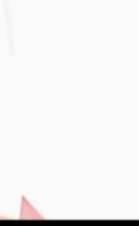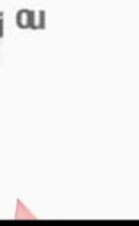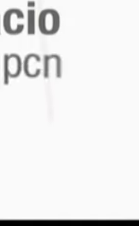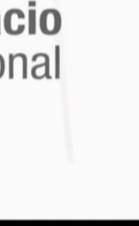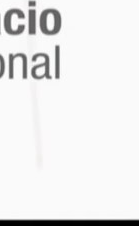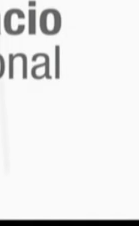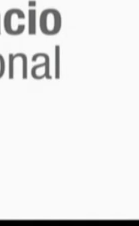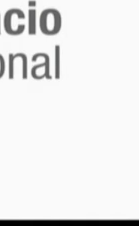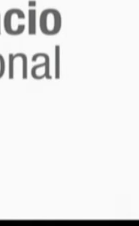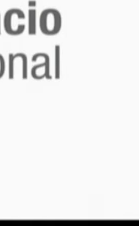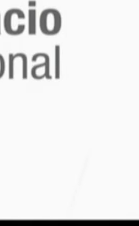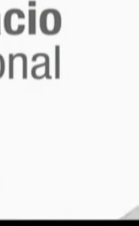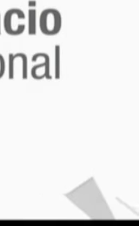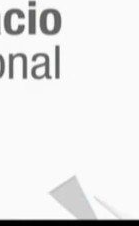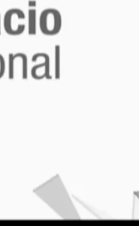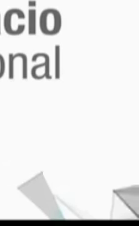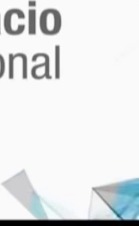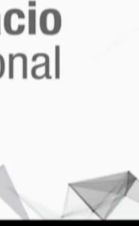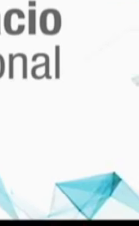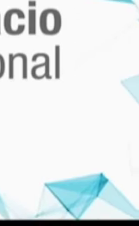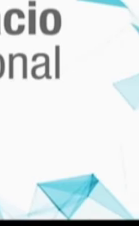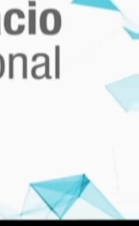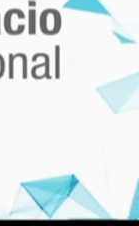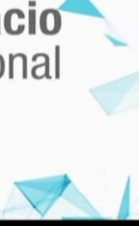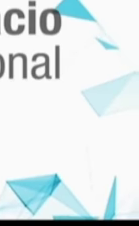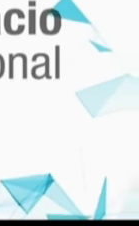Fin de espacio promocional.